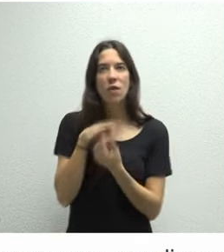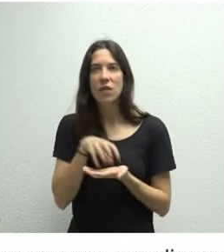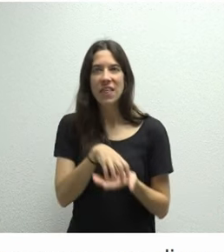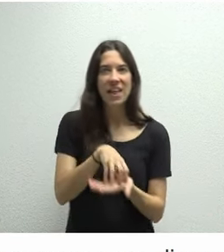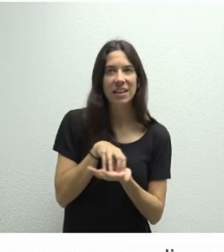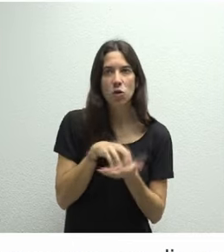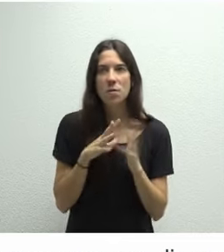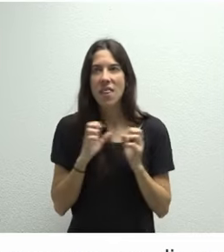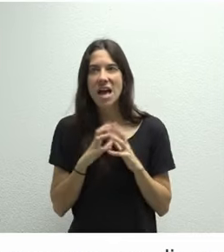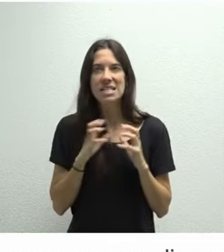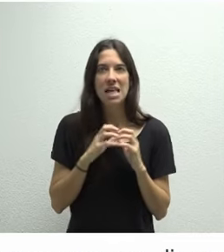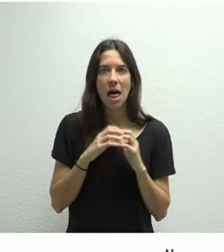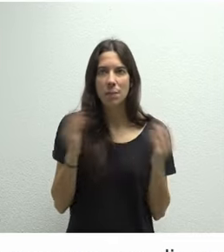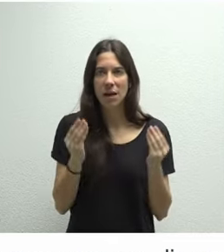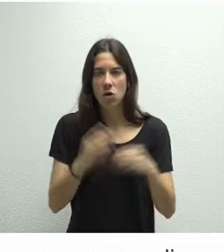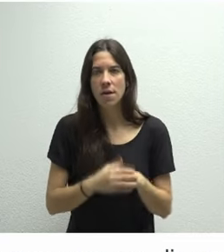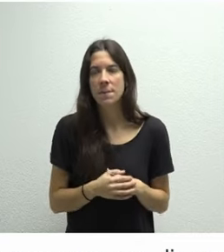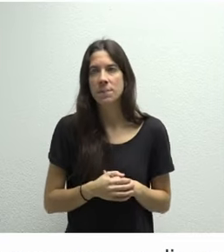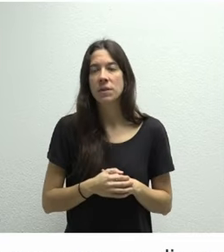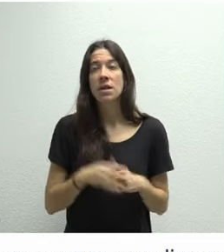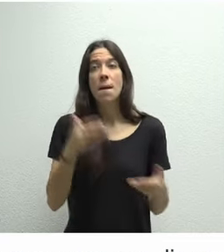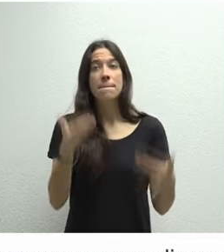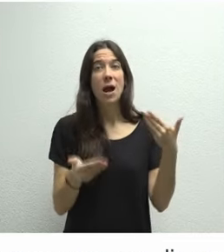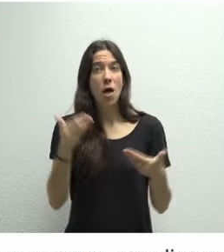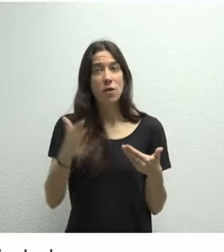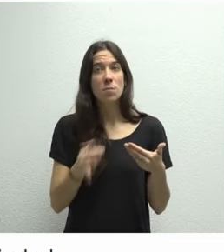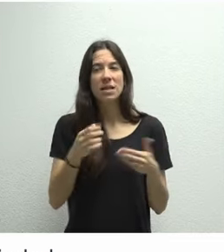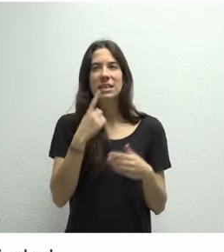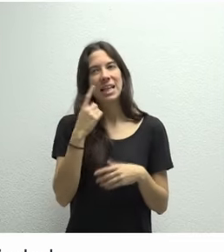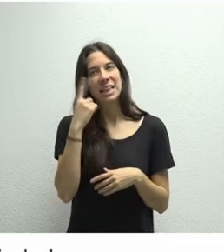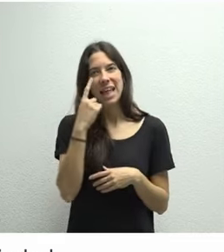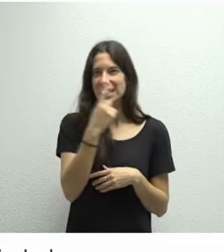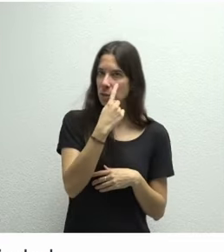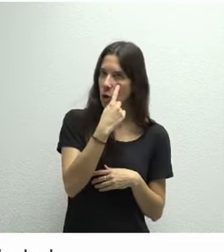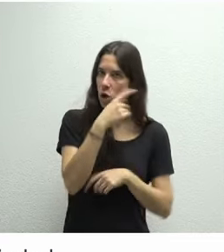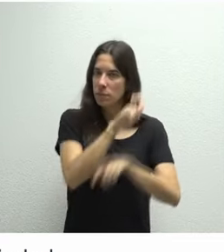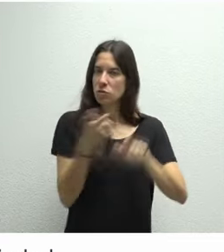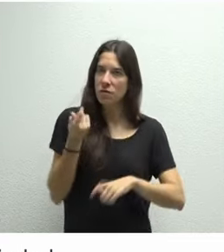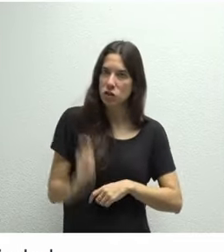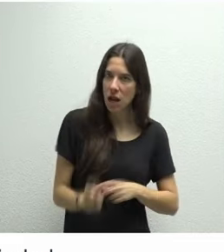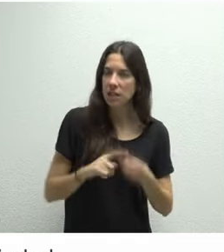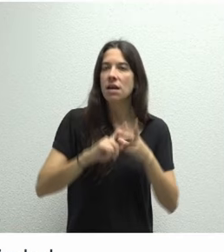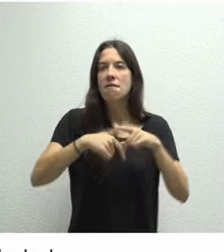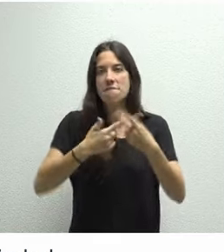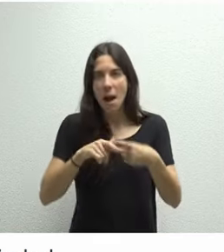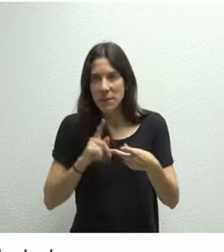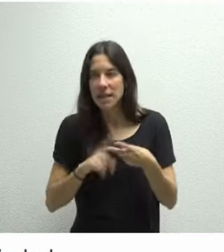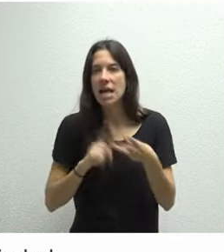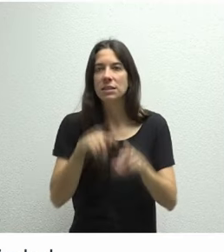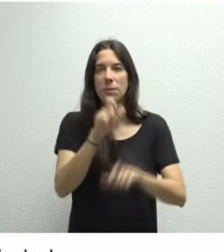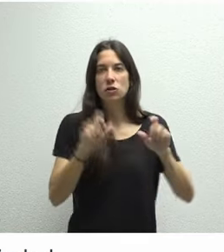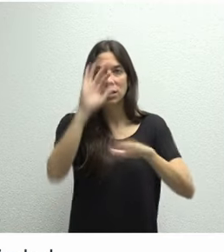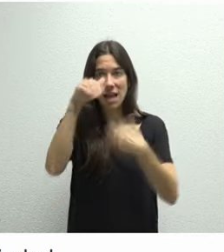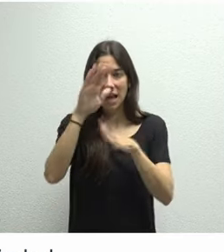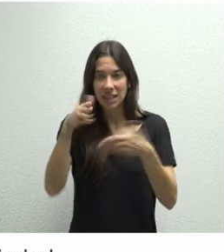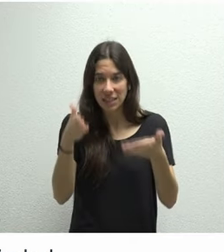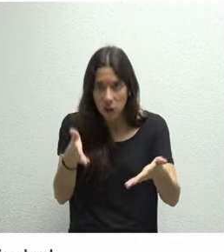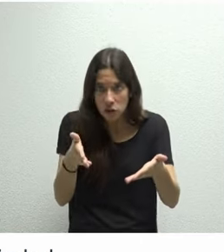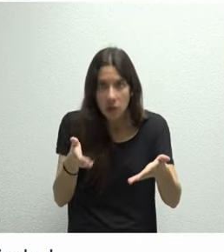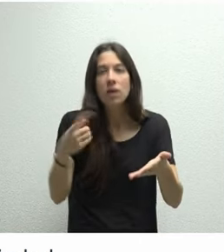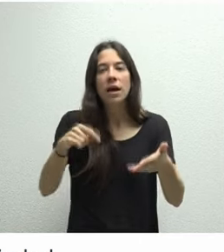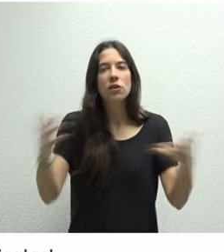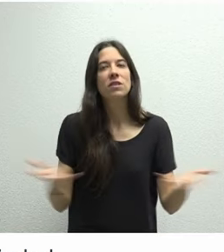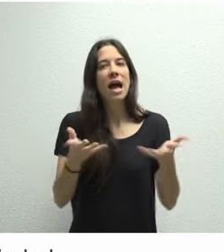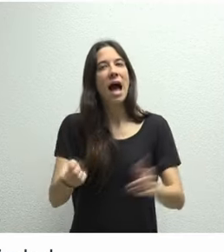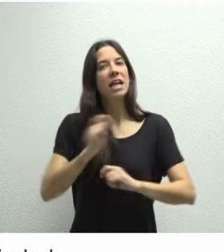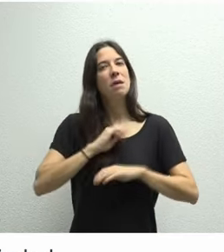ansiedad la valoración y testimonios de profesionales familias y personas atendidas nos animan a seguir